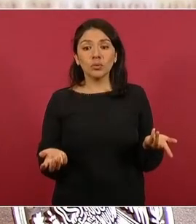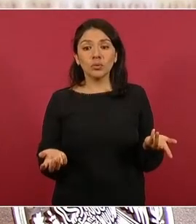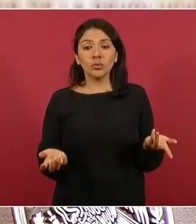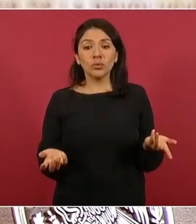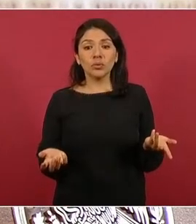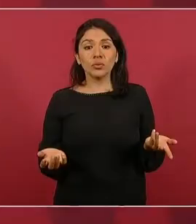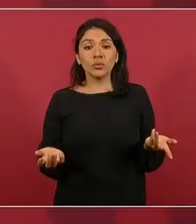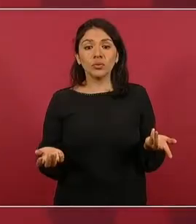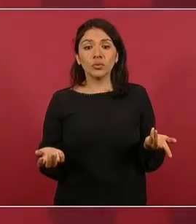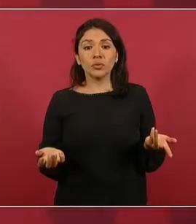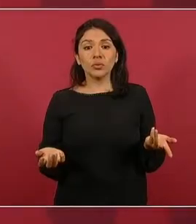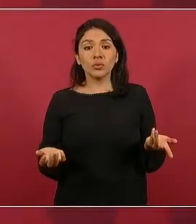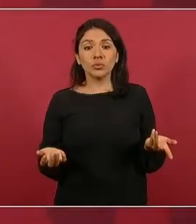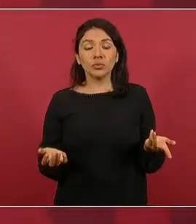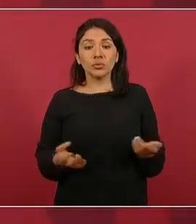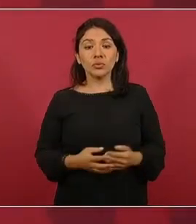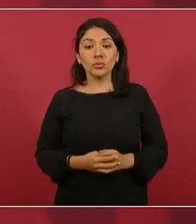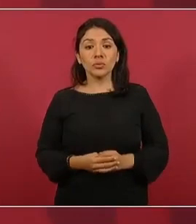Entonces,